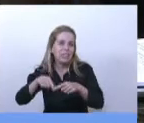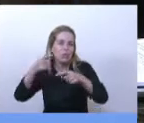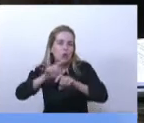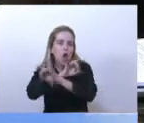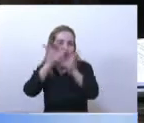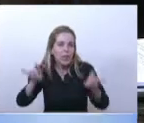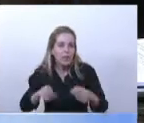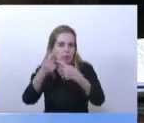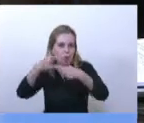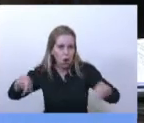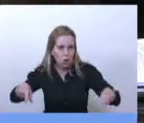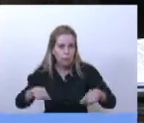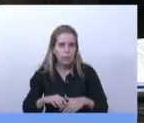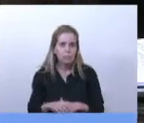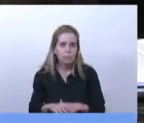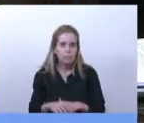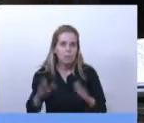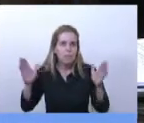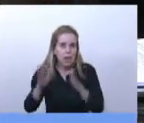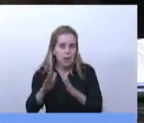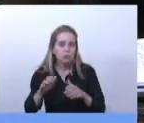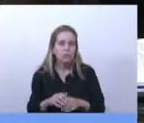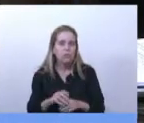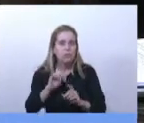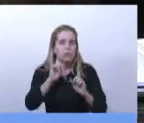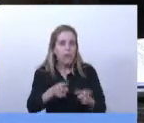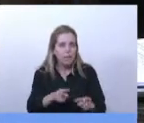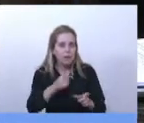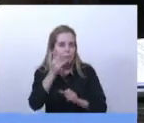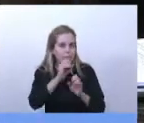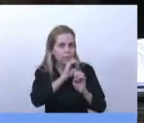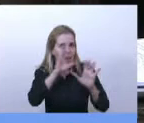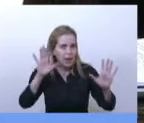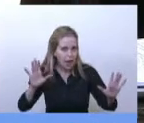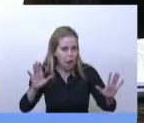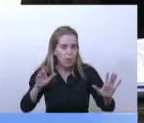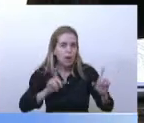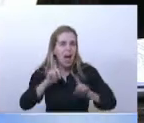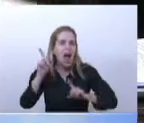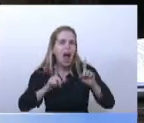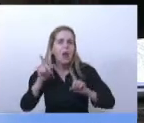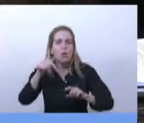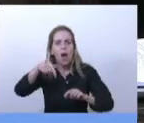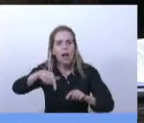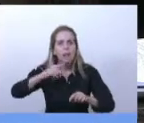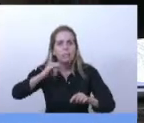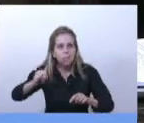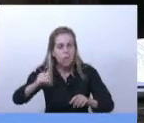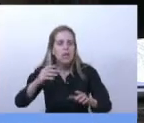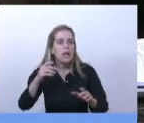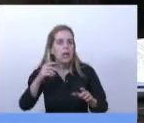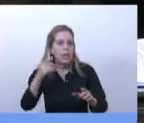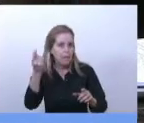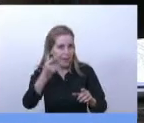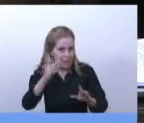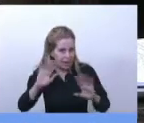invernadero también quiero aclarar porque se ha dicho porque tampoco es cierto que